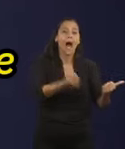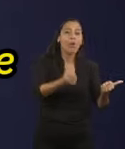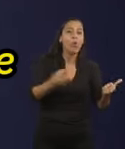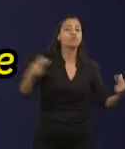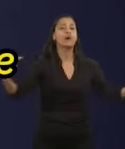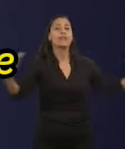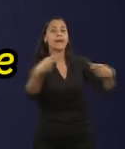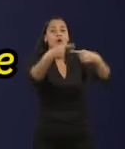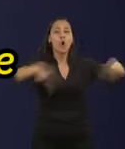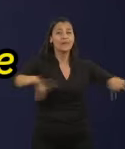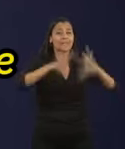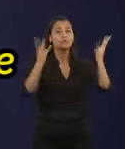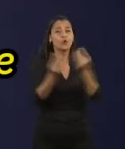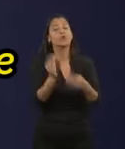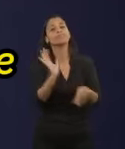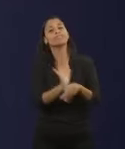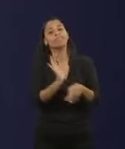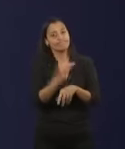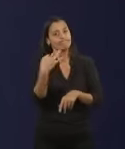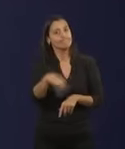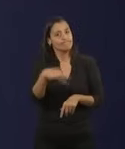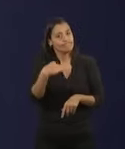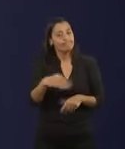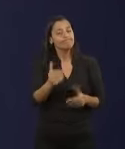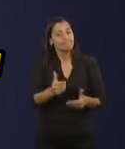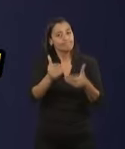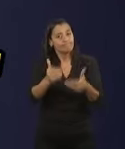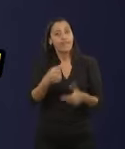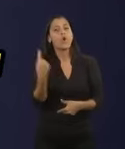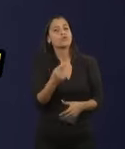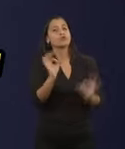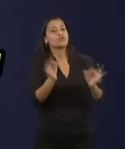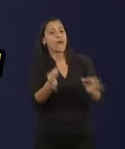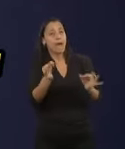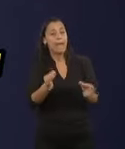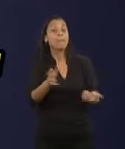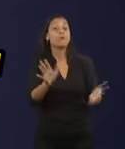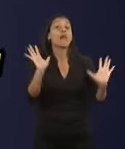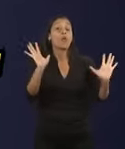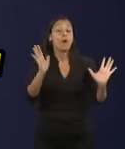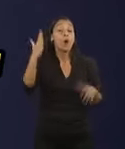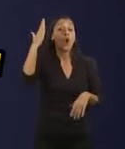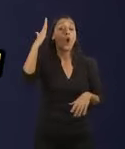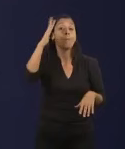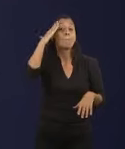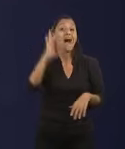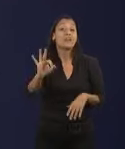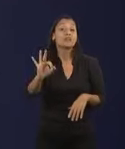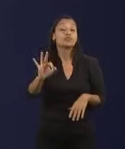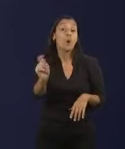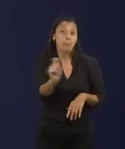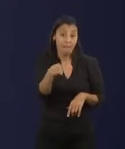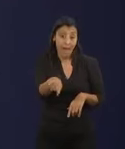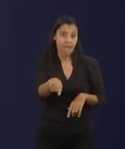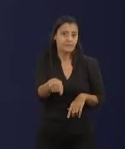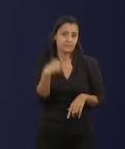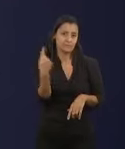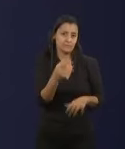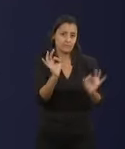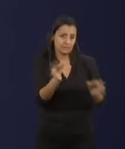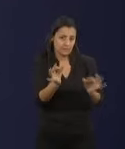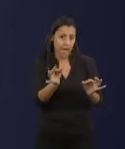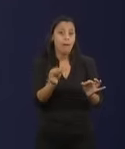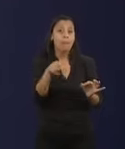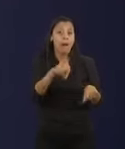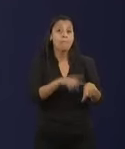que esas estimaciones se recorten y entendíamos que marzo era un mes que íbamos a terminar con efectivamente teniendo empezando a